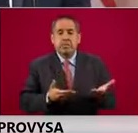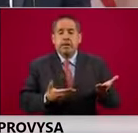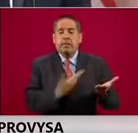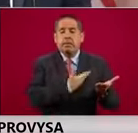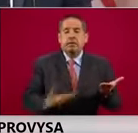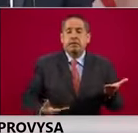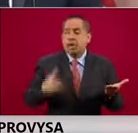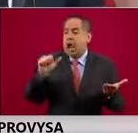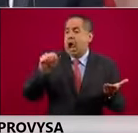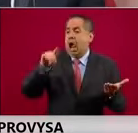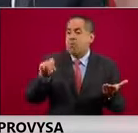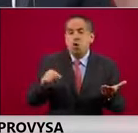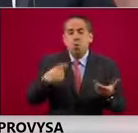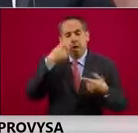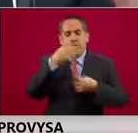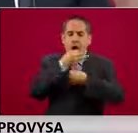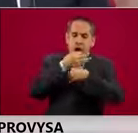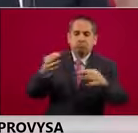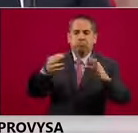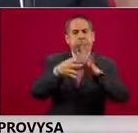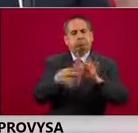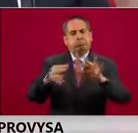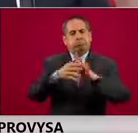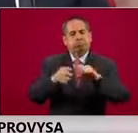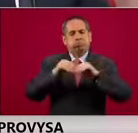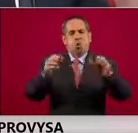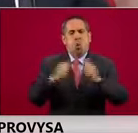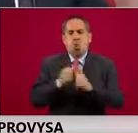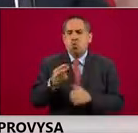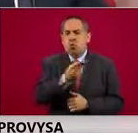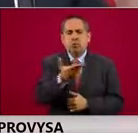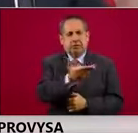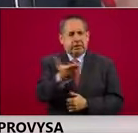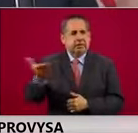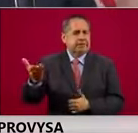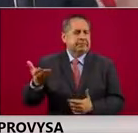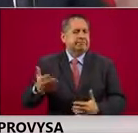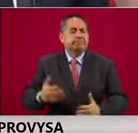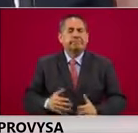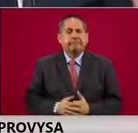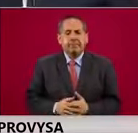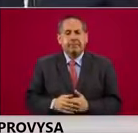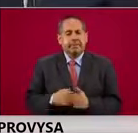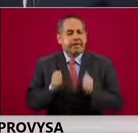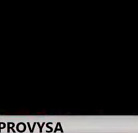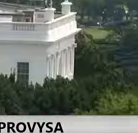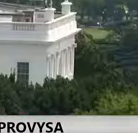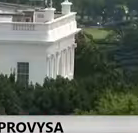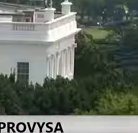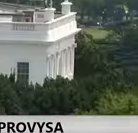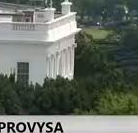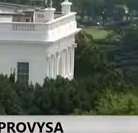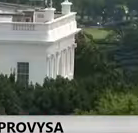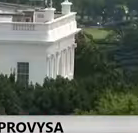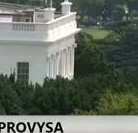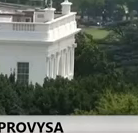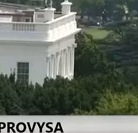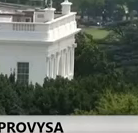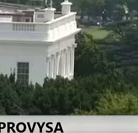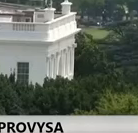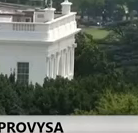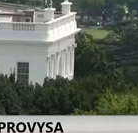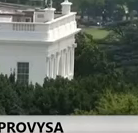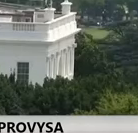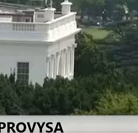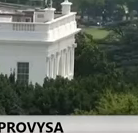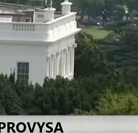del discurso de fondo. Pero, pues, no se puede evitar